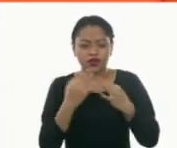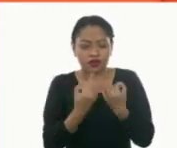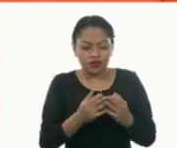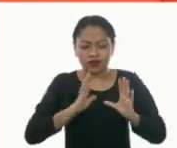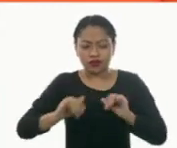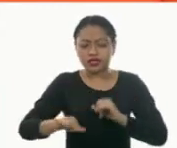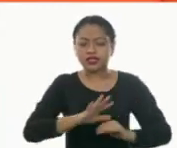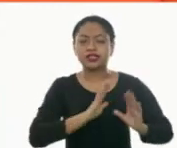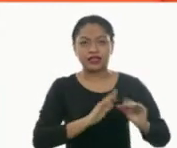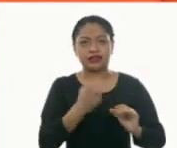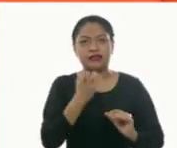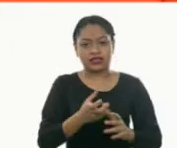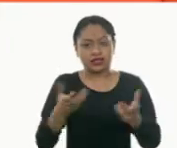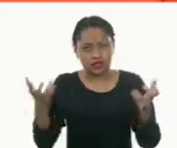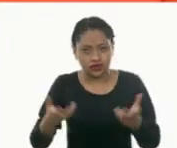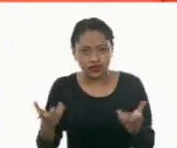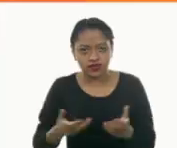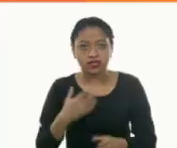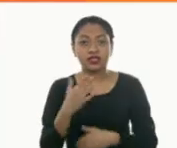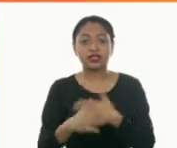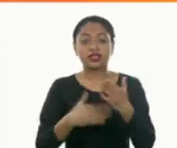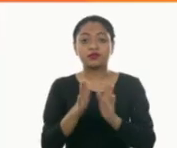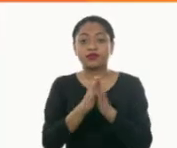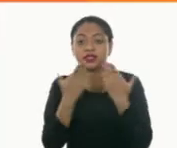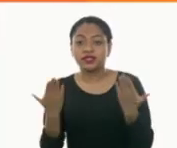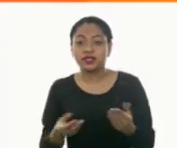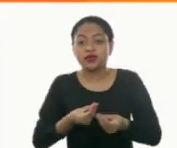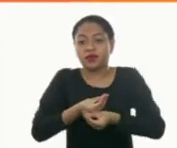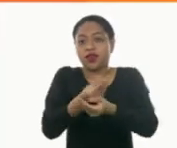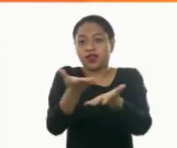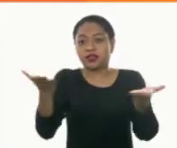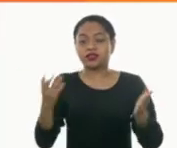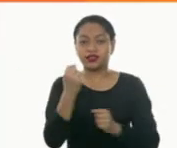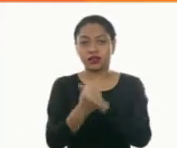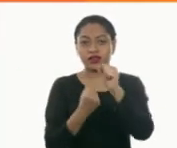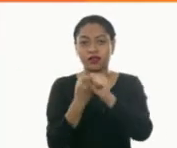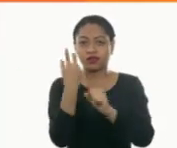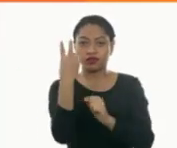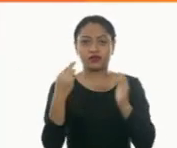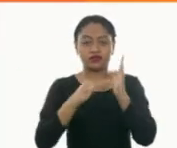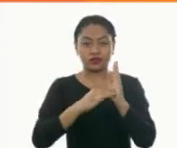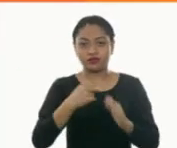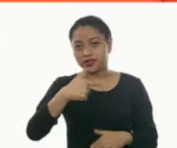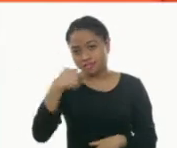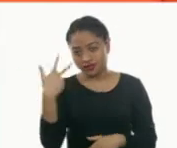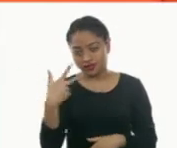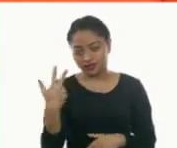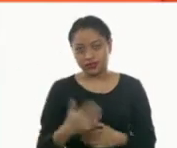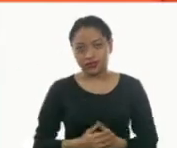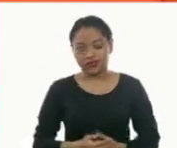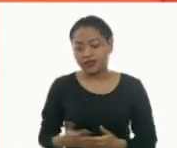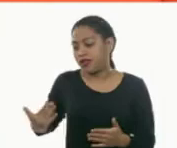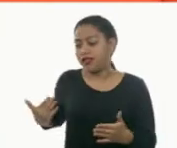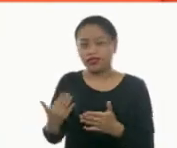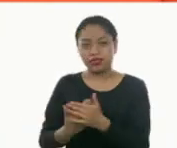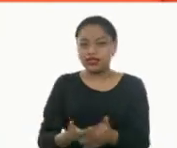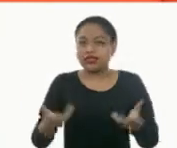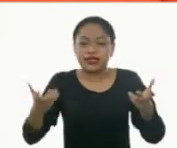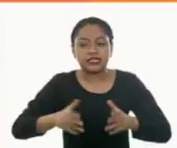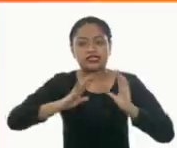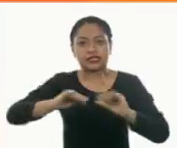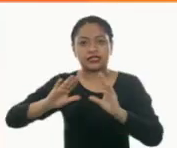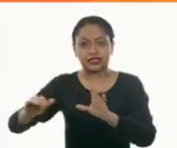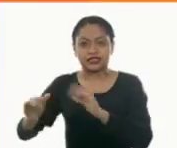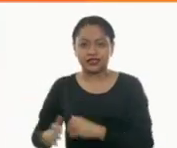en 2013, la primera edición. Órale. Desde entonces lo utilizamos ¿Y de manera sistemática.